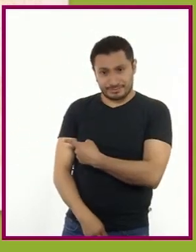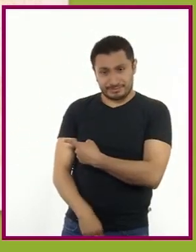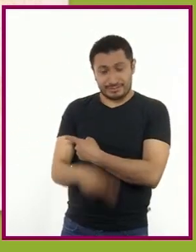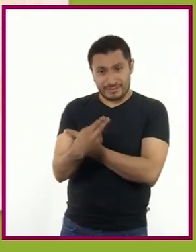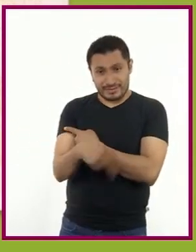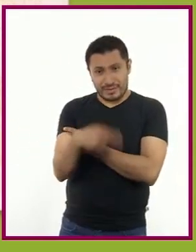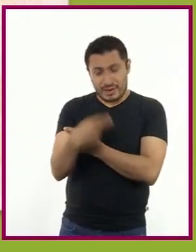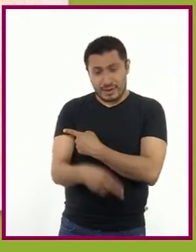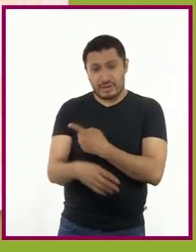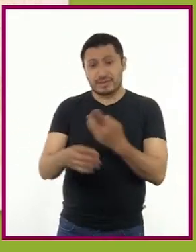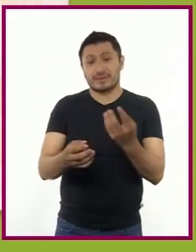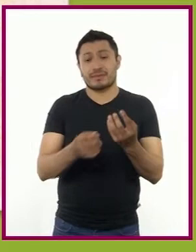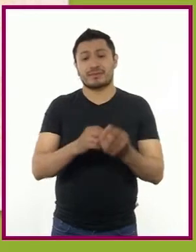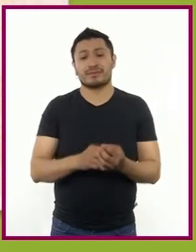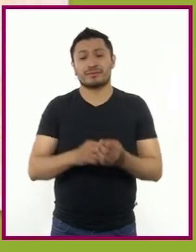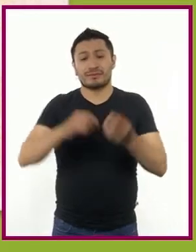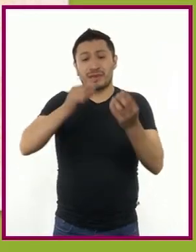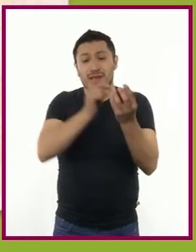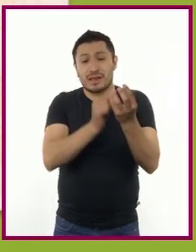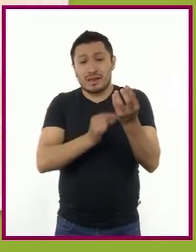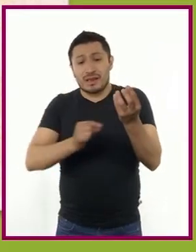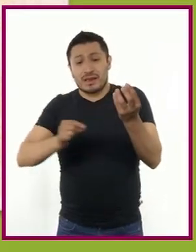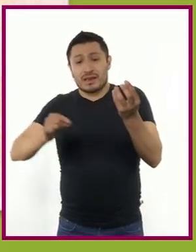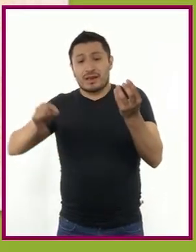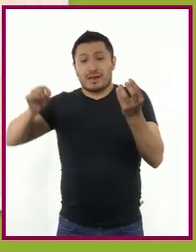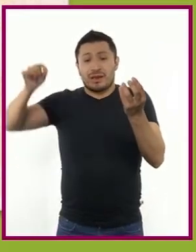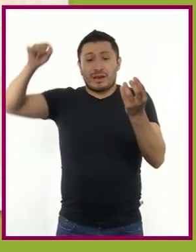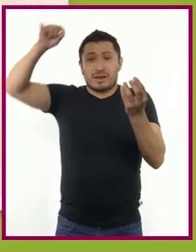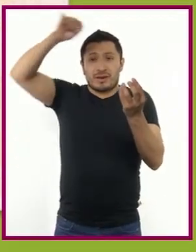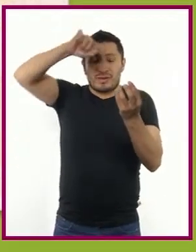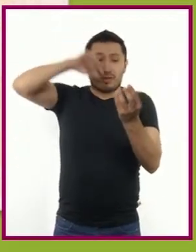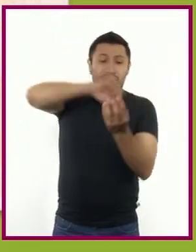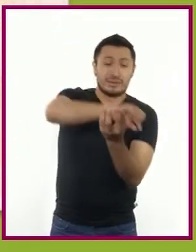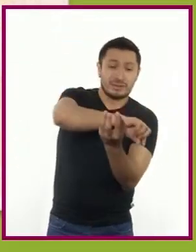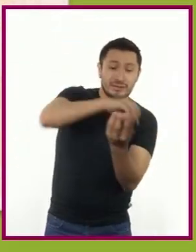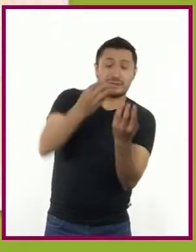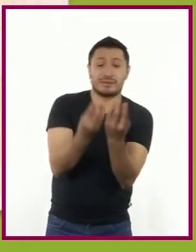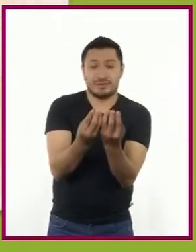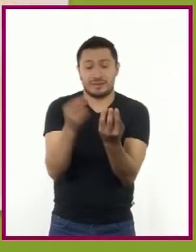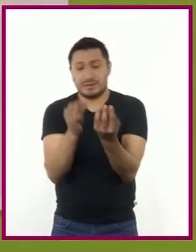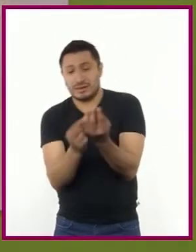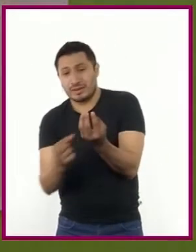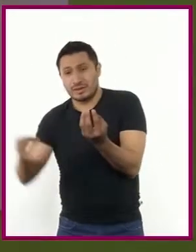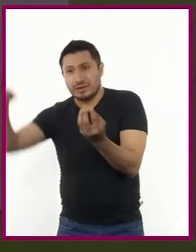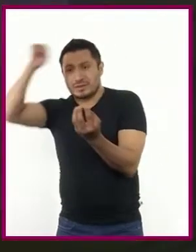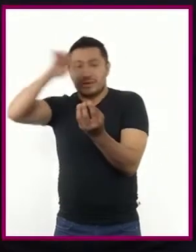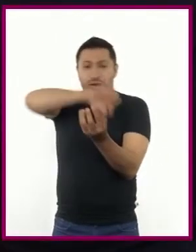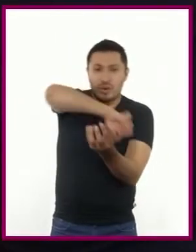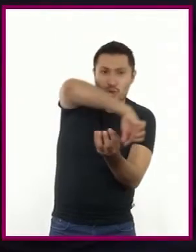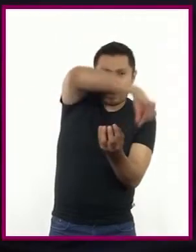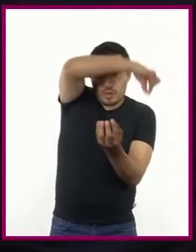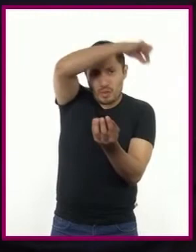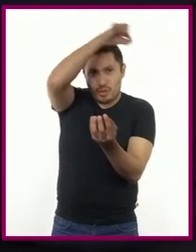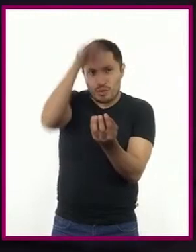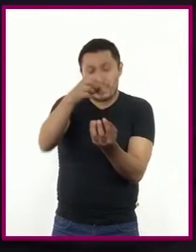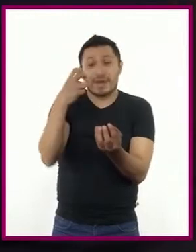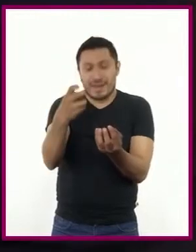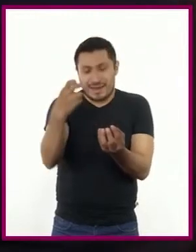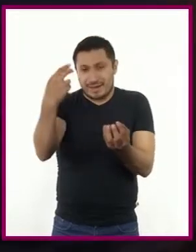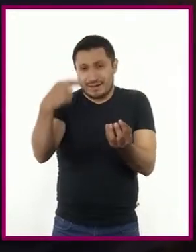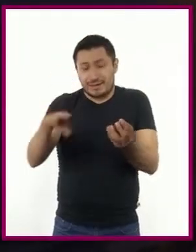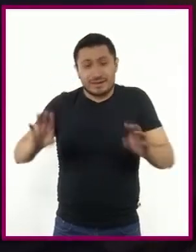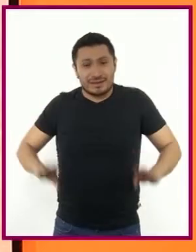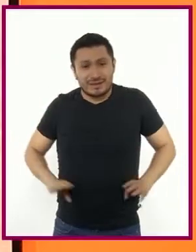y que colocaremos en nuestra monografía. Los conductos deferentes, que como dato son las estructuras